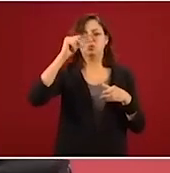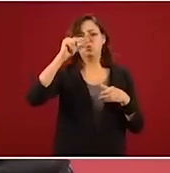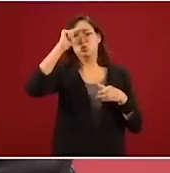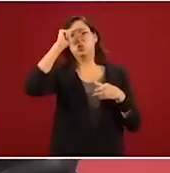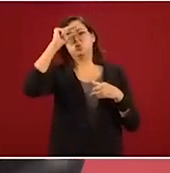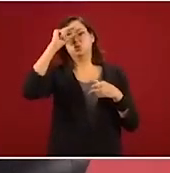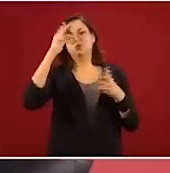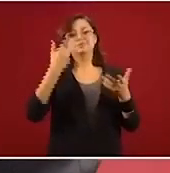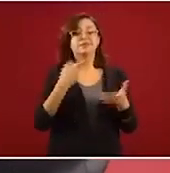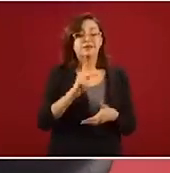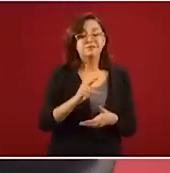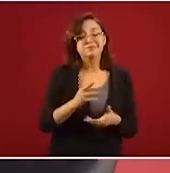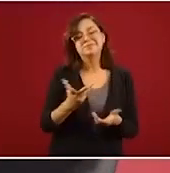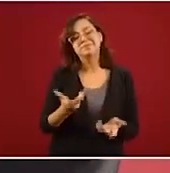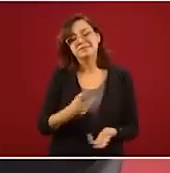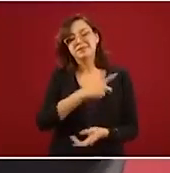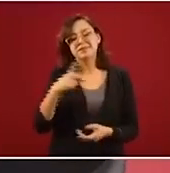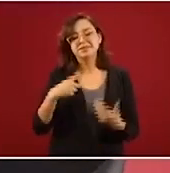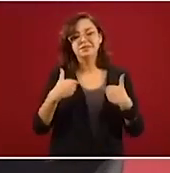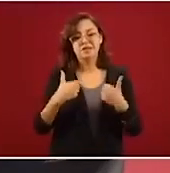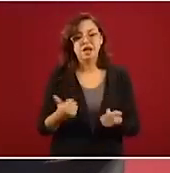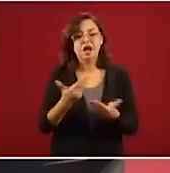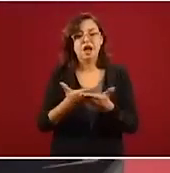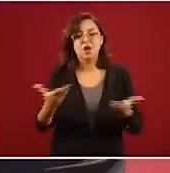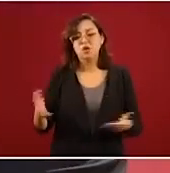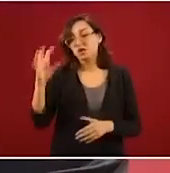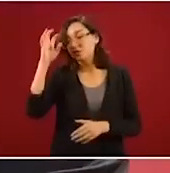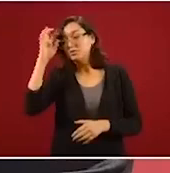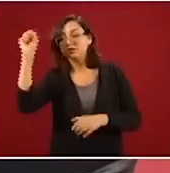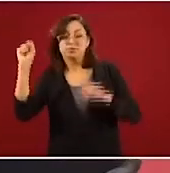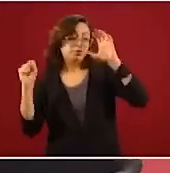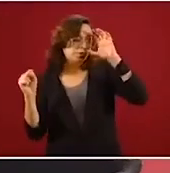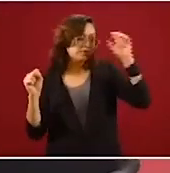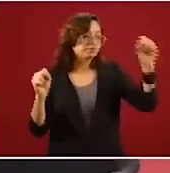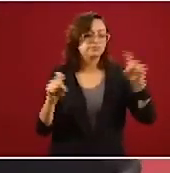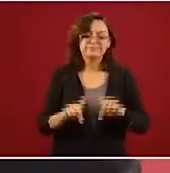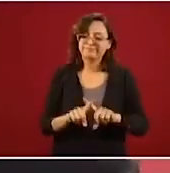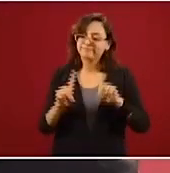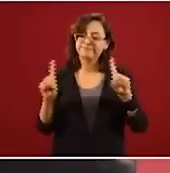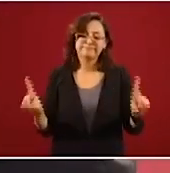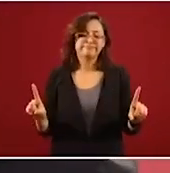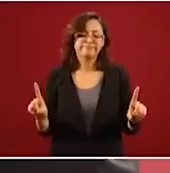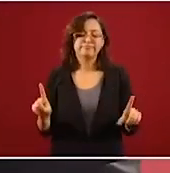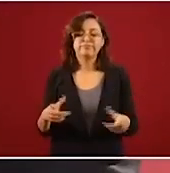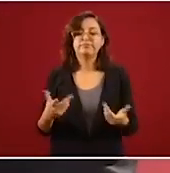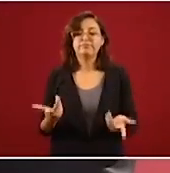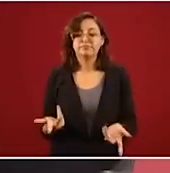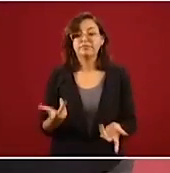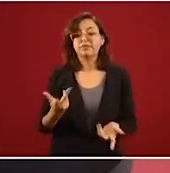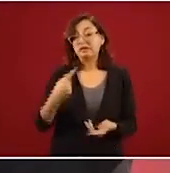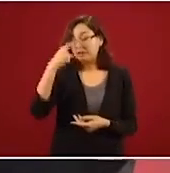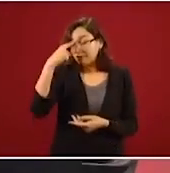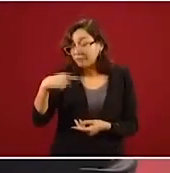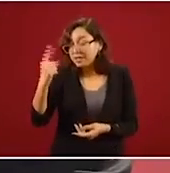pero son visiones distintas, son concepciones distintas. Además, no es fácil, después de